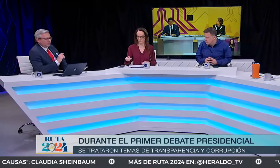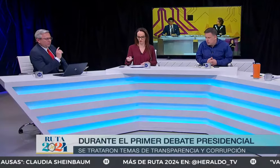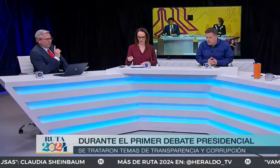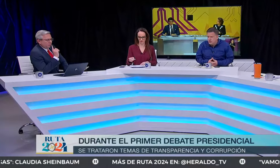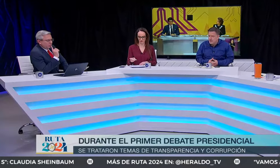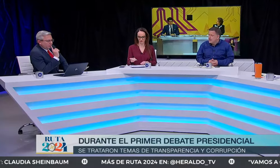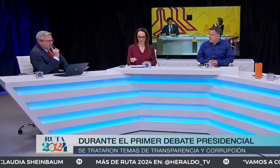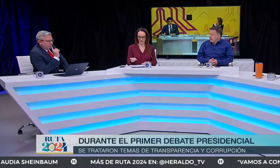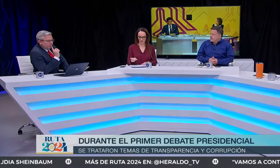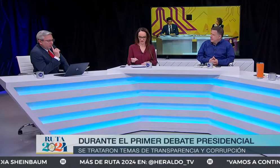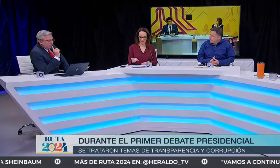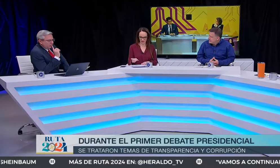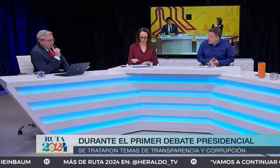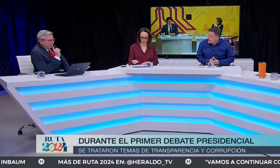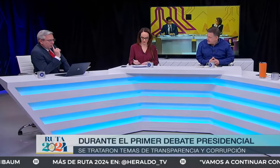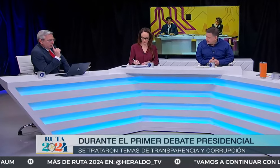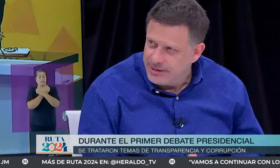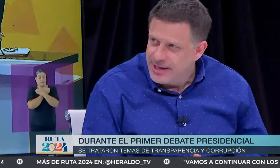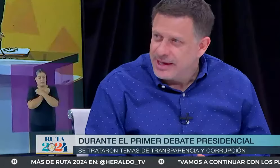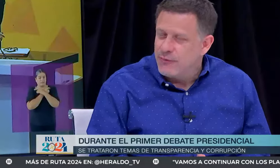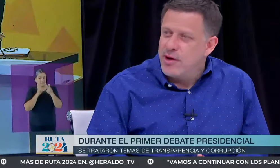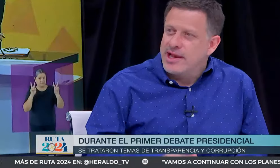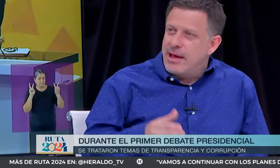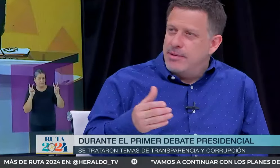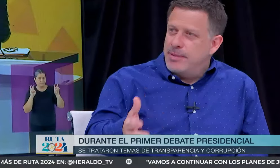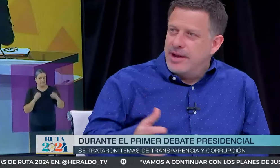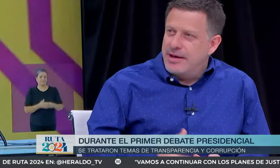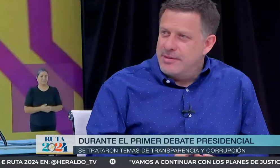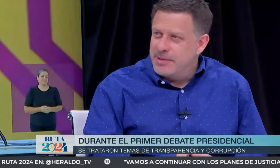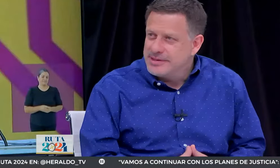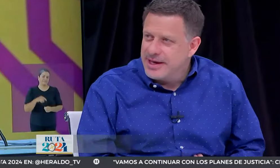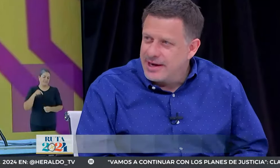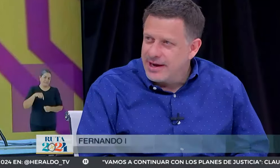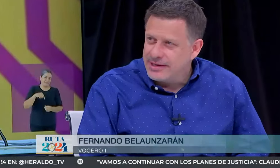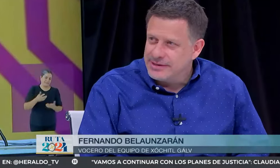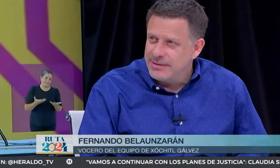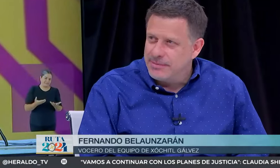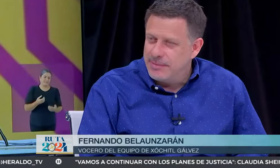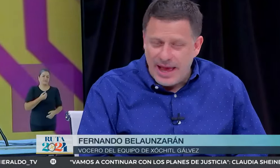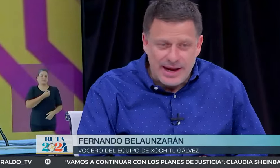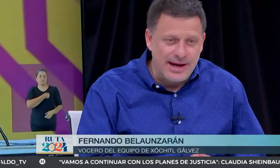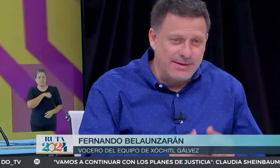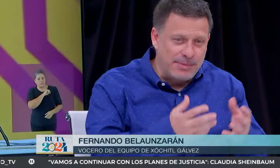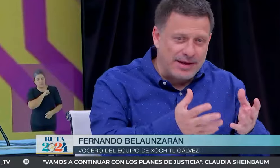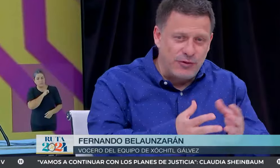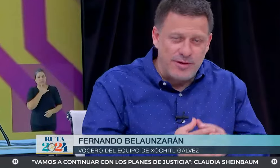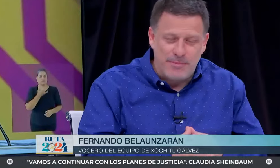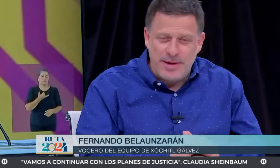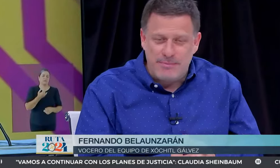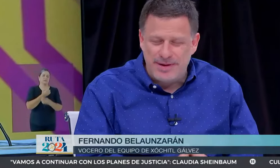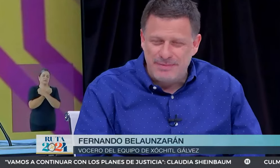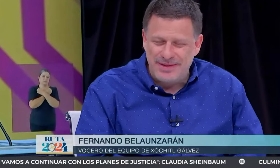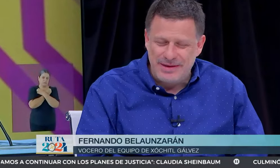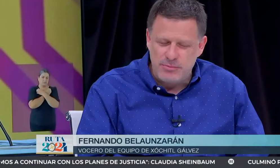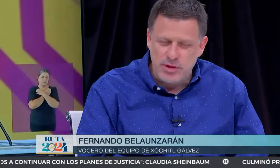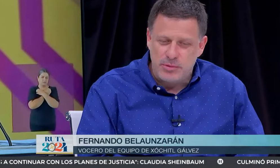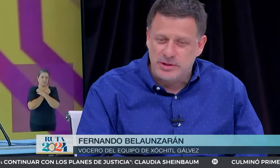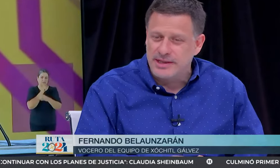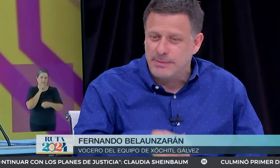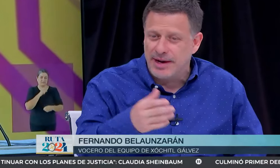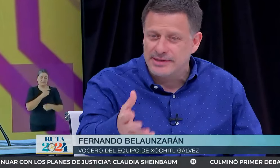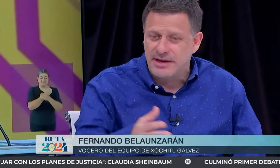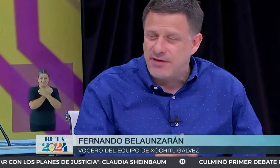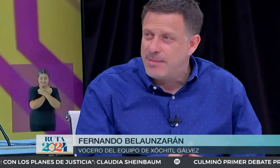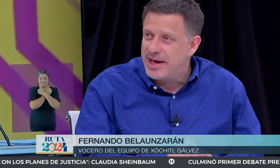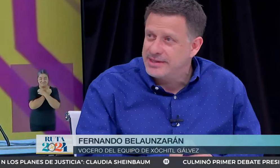órganos autónomos, pero desaparecer al INAI, que fue clave para investigar la Casa Blanca, para que fue muy